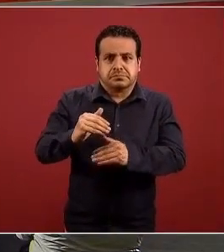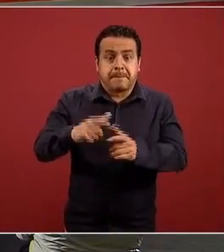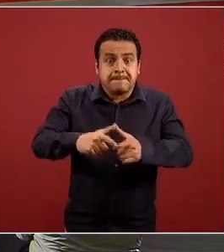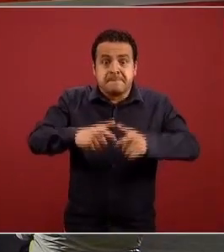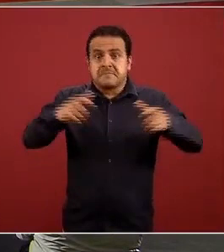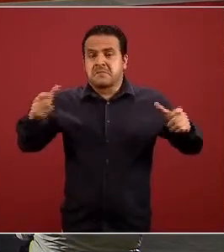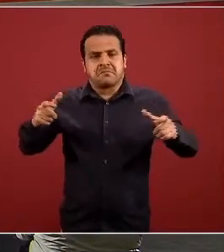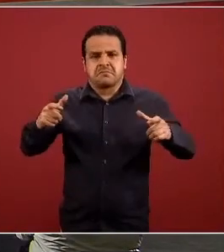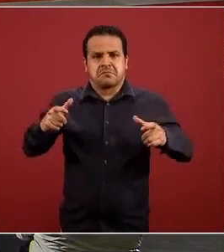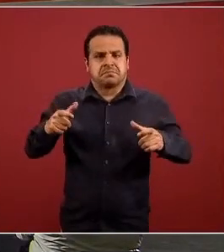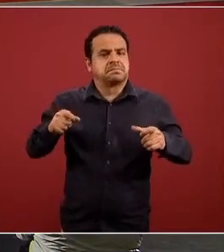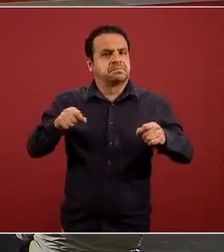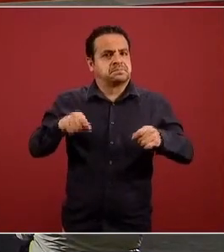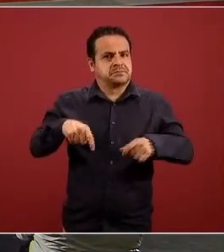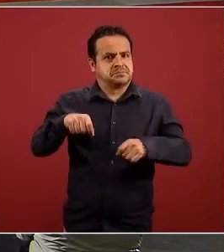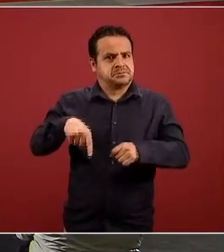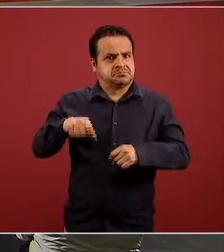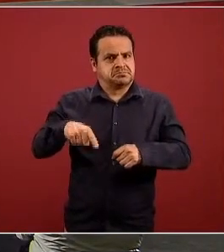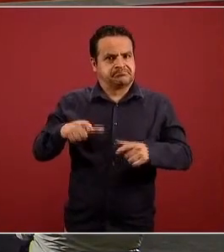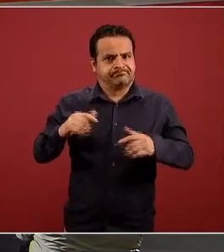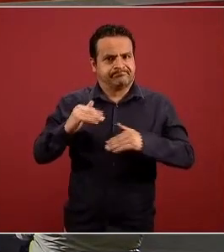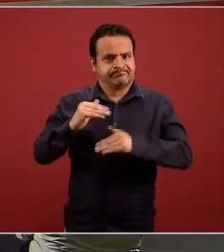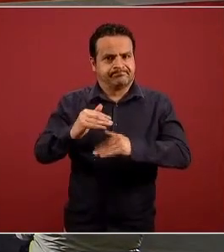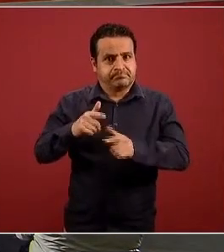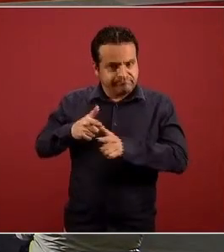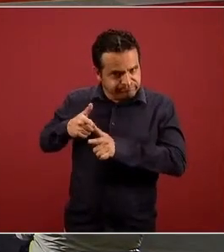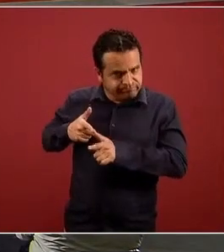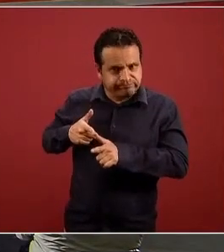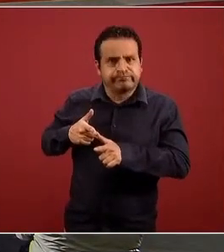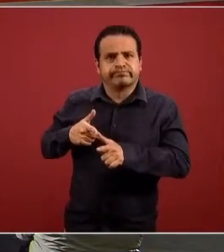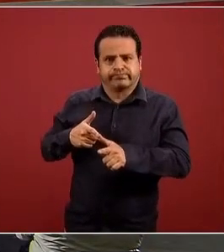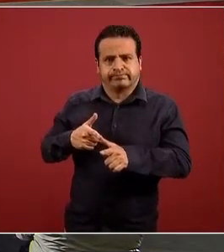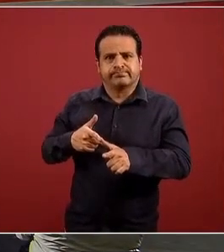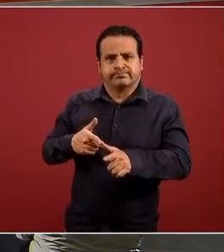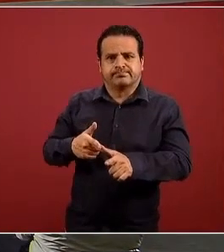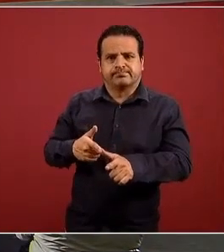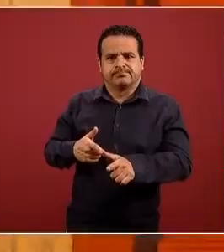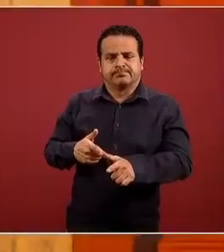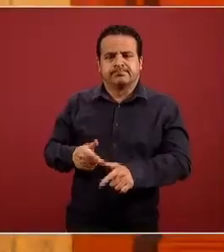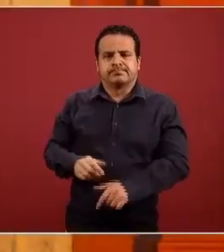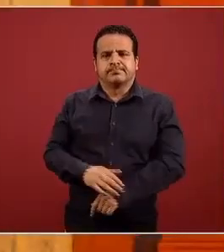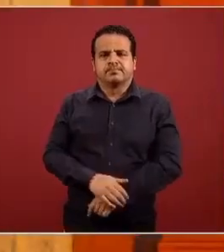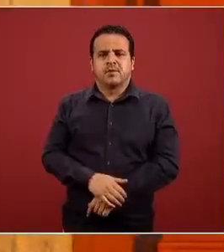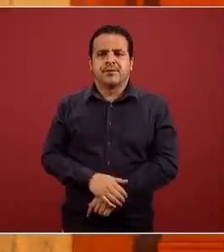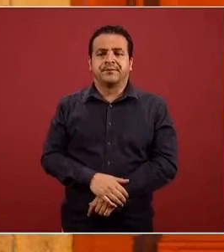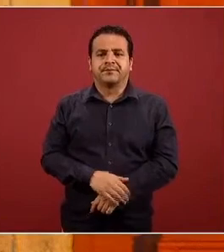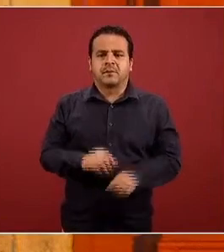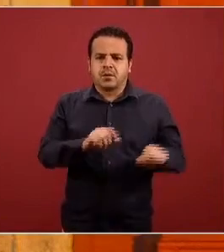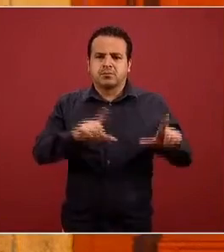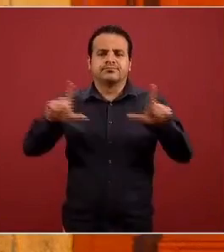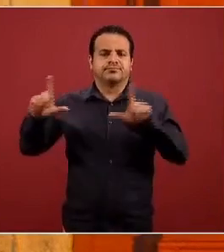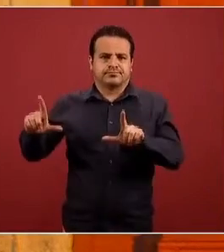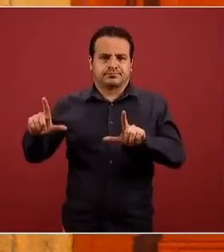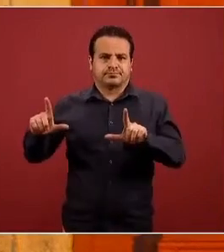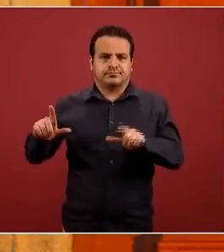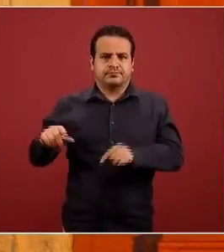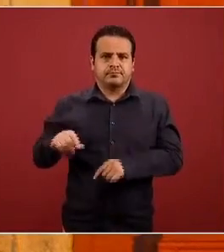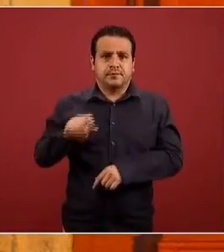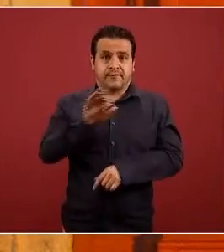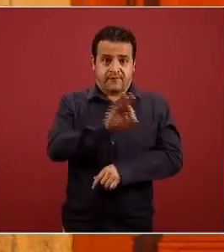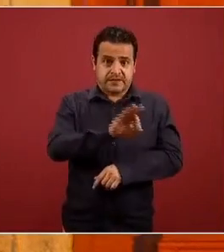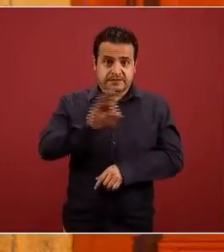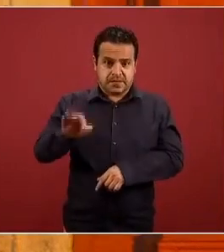sigamos con la siguiente por favor aquí tenemos la distribución ahora sí por fecha de defunción